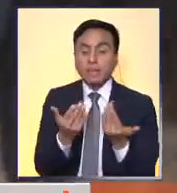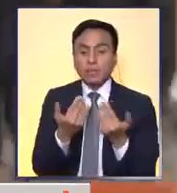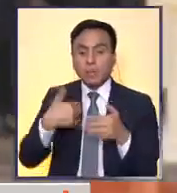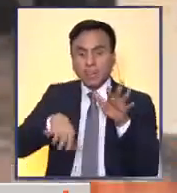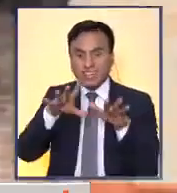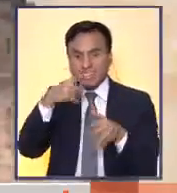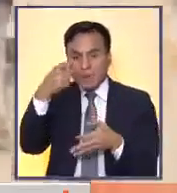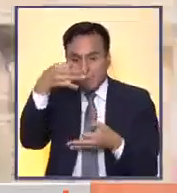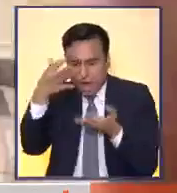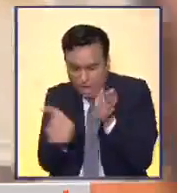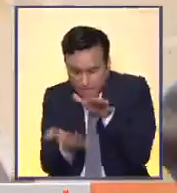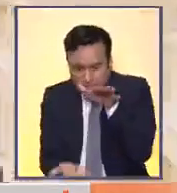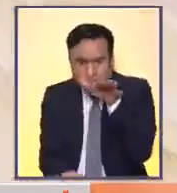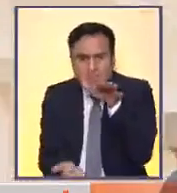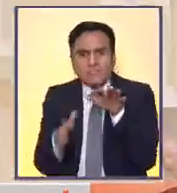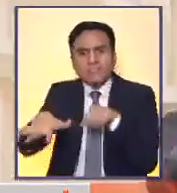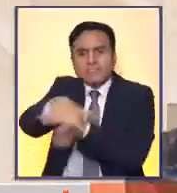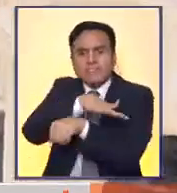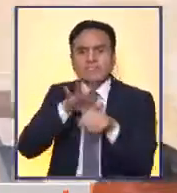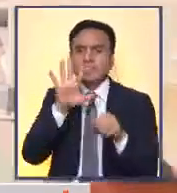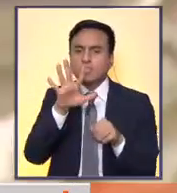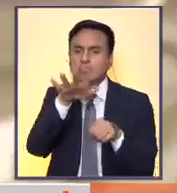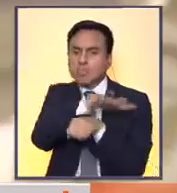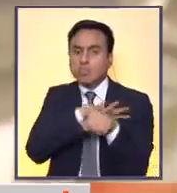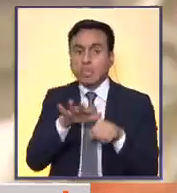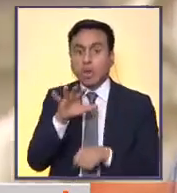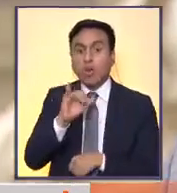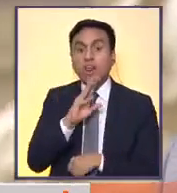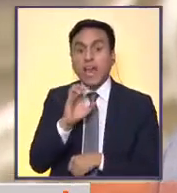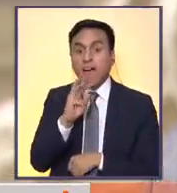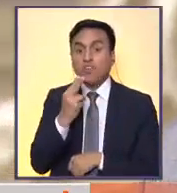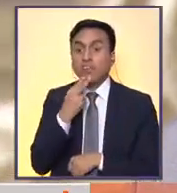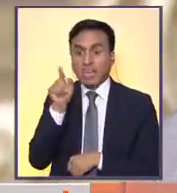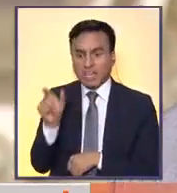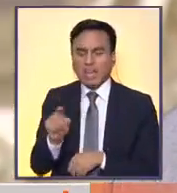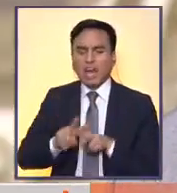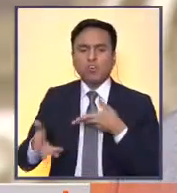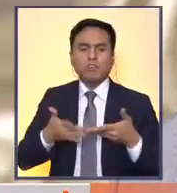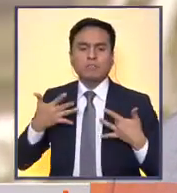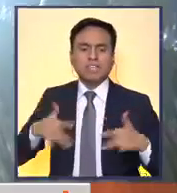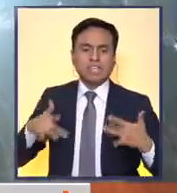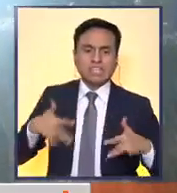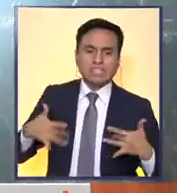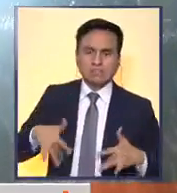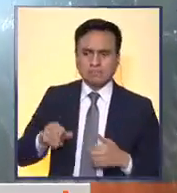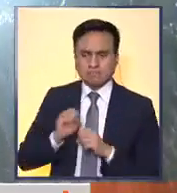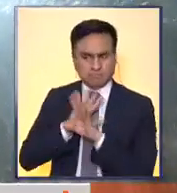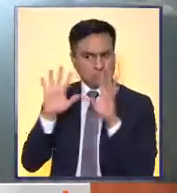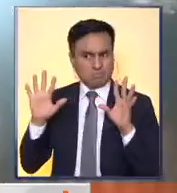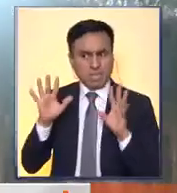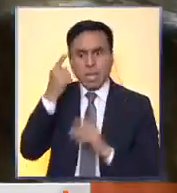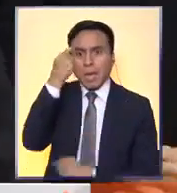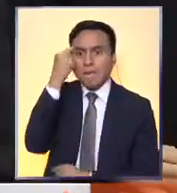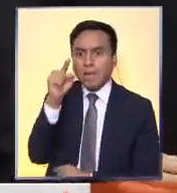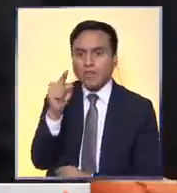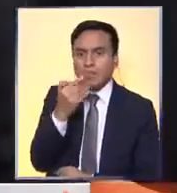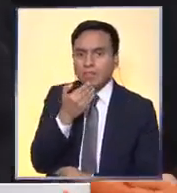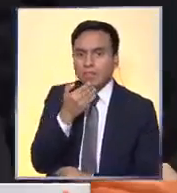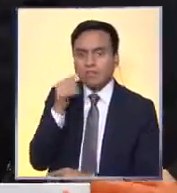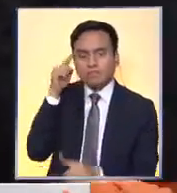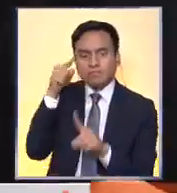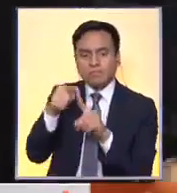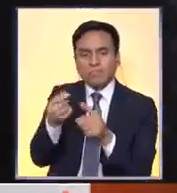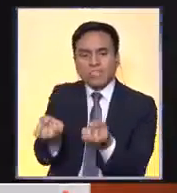detalle al menos 5 situaciones donde jorge abbott habría actuado con negligencia manifiesta pero además apunta a las